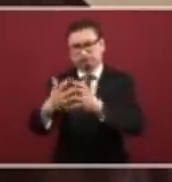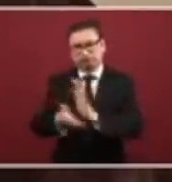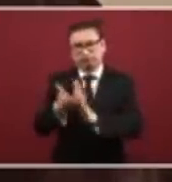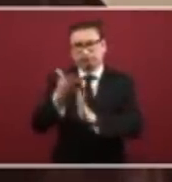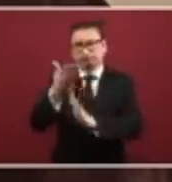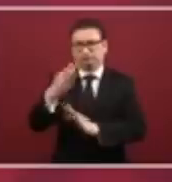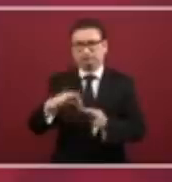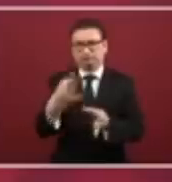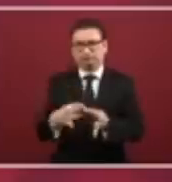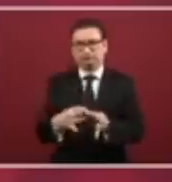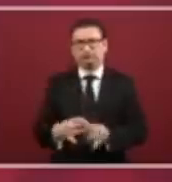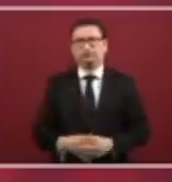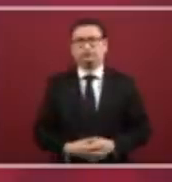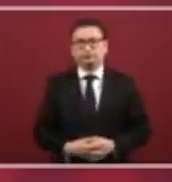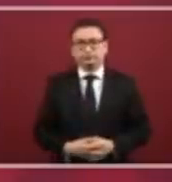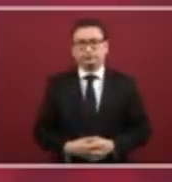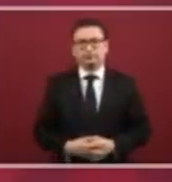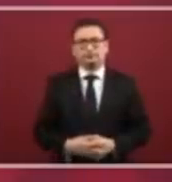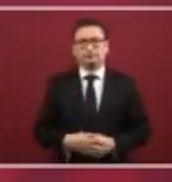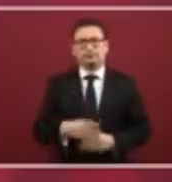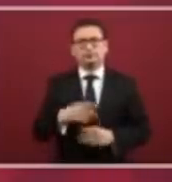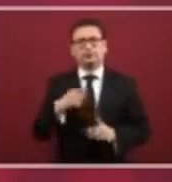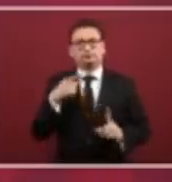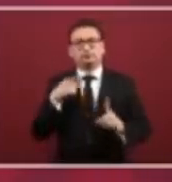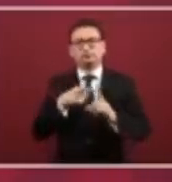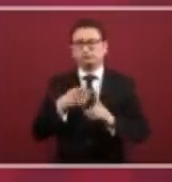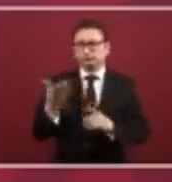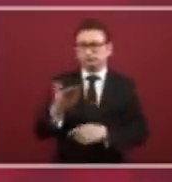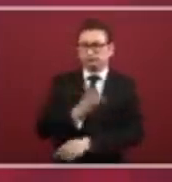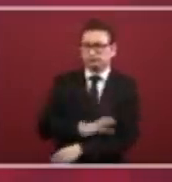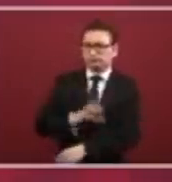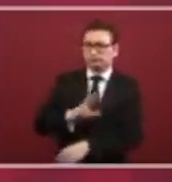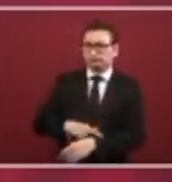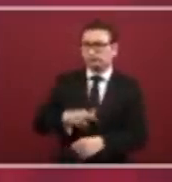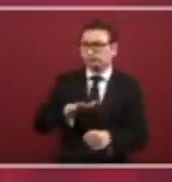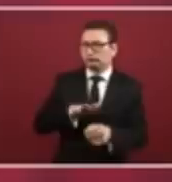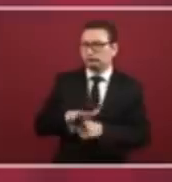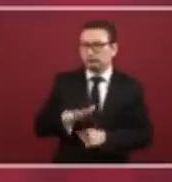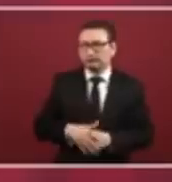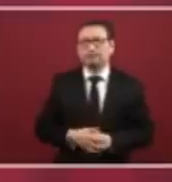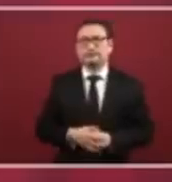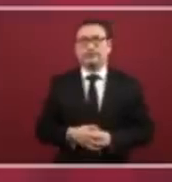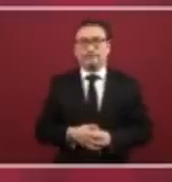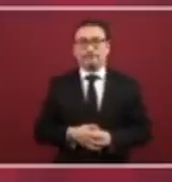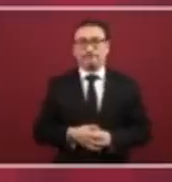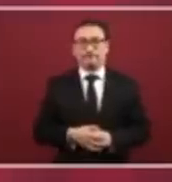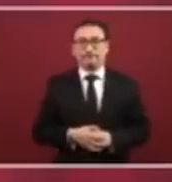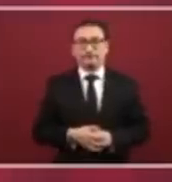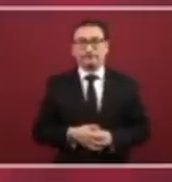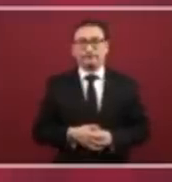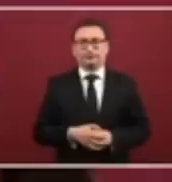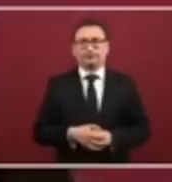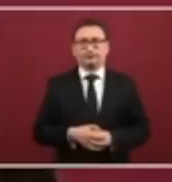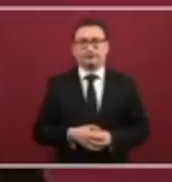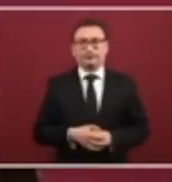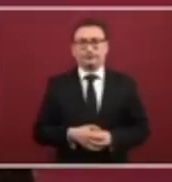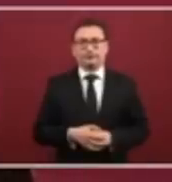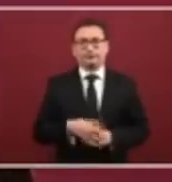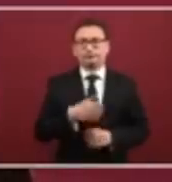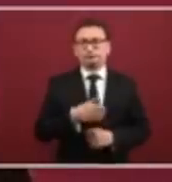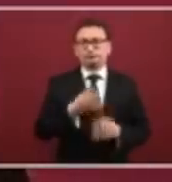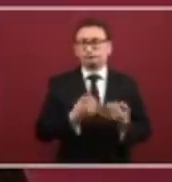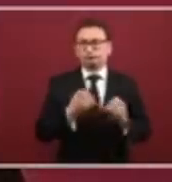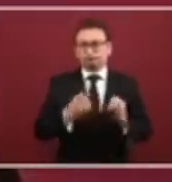correspondientes. El propósito de esta coordinación es operar con autonomía de gestión y con las